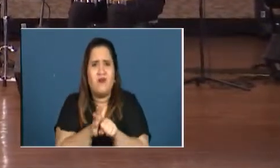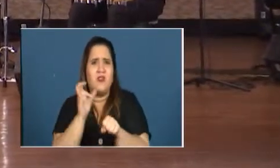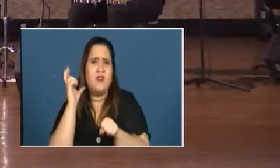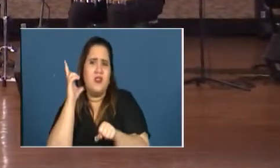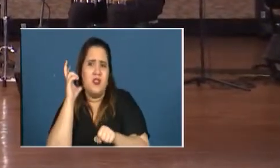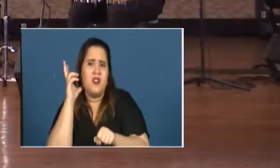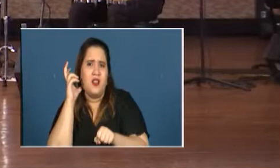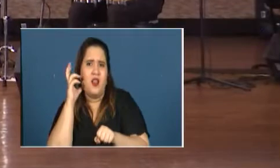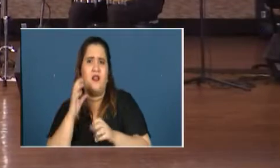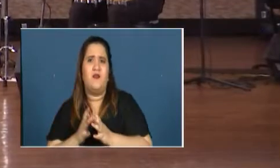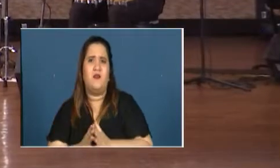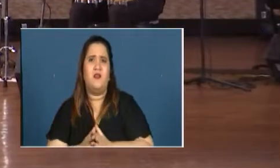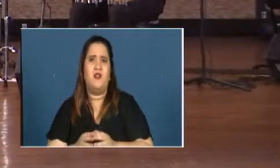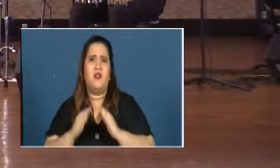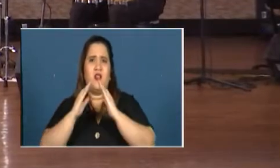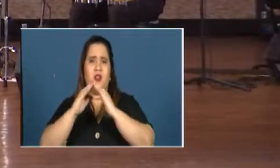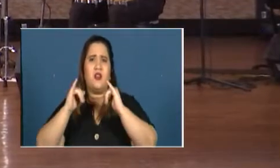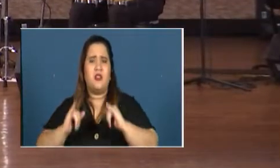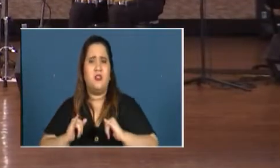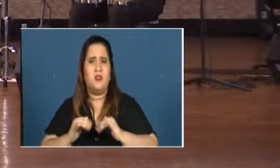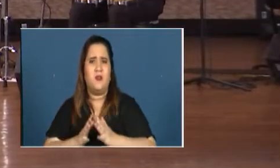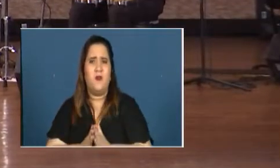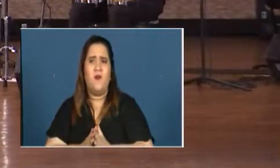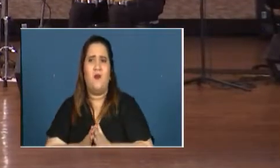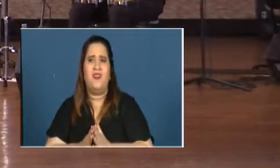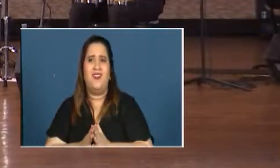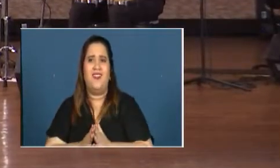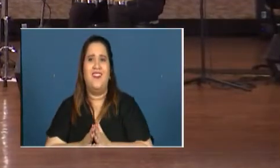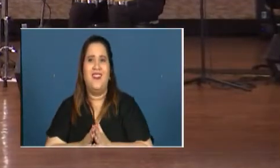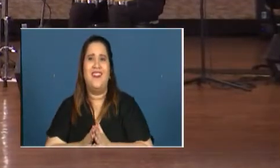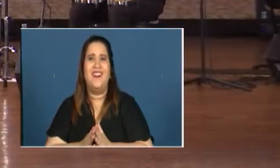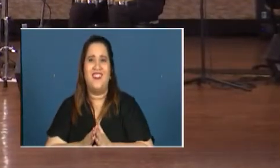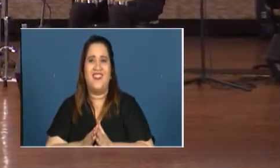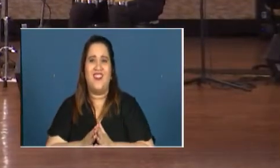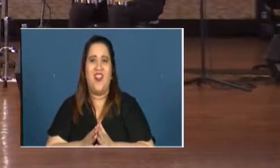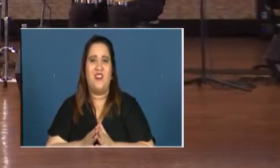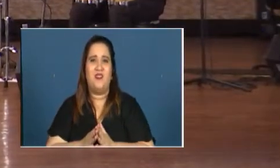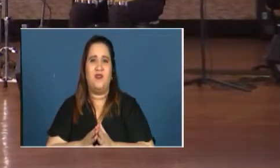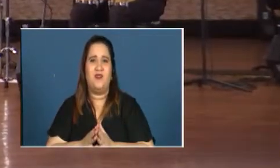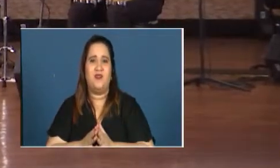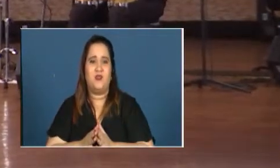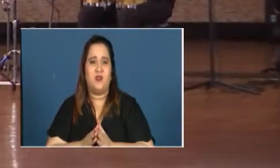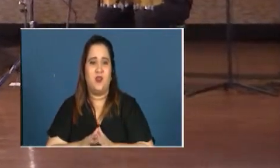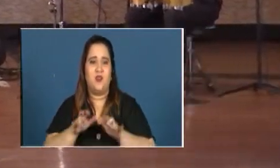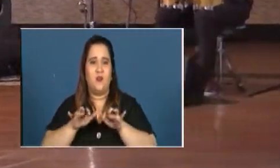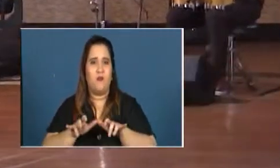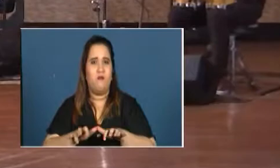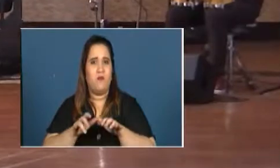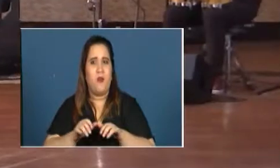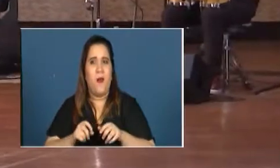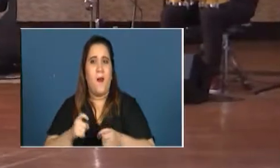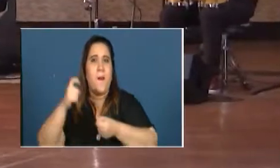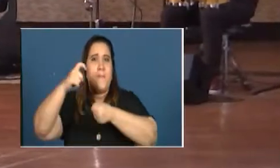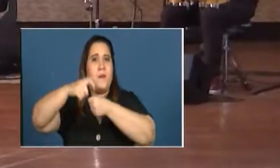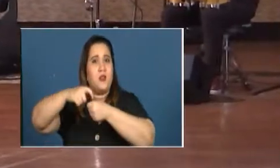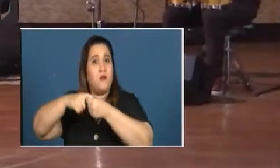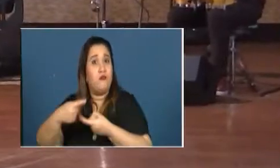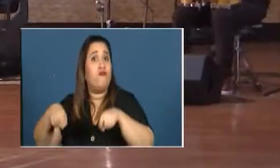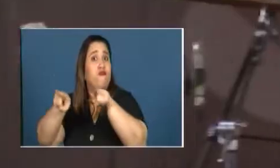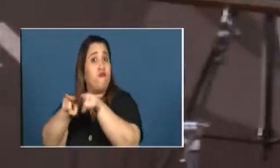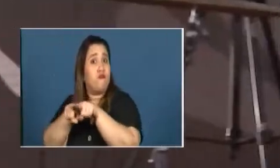tema Quédate en Casa de Luis Lugo, compuesto por este señor. El arreglo es de este señor, total. Participó también